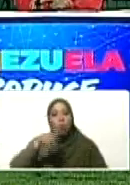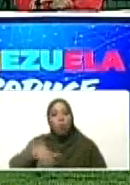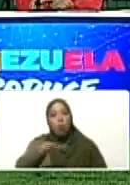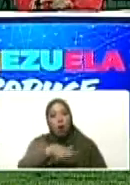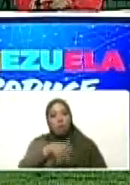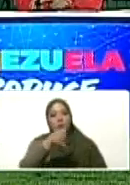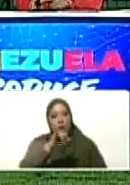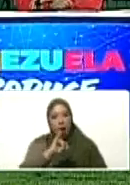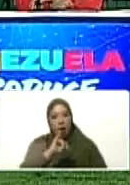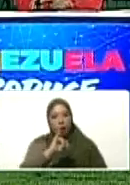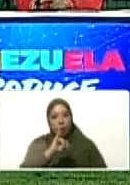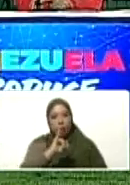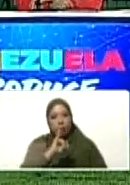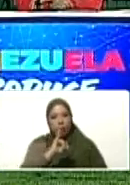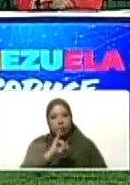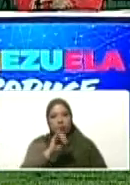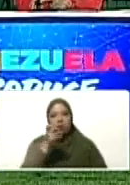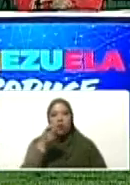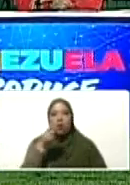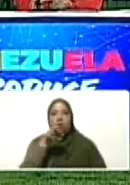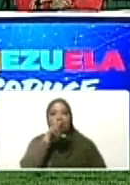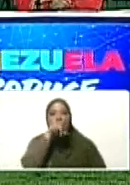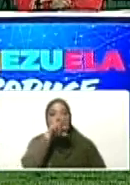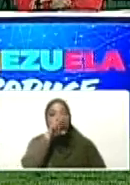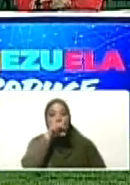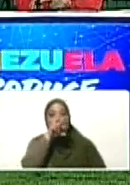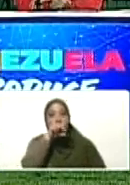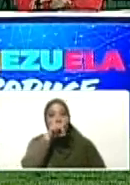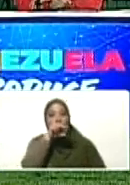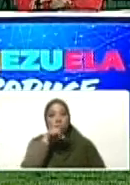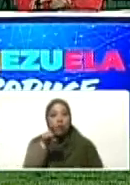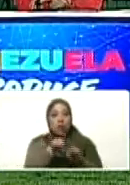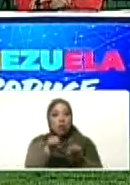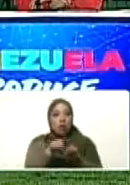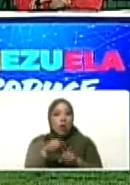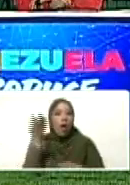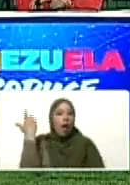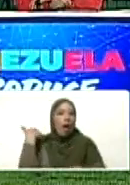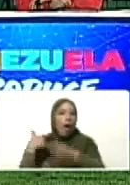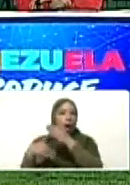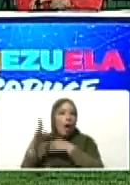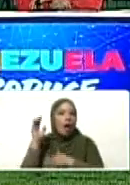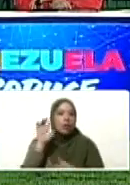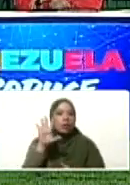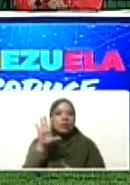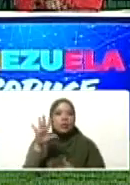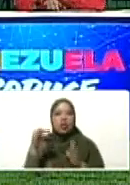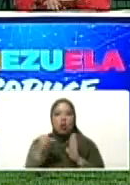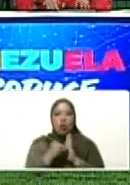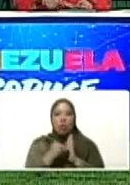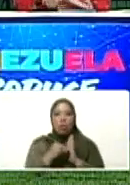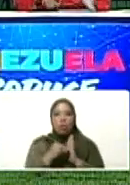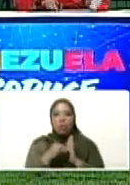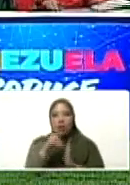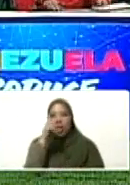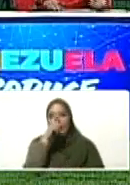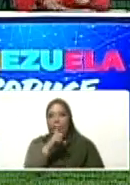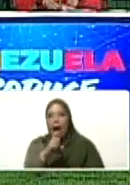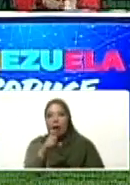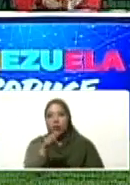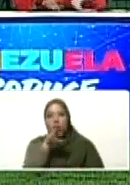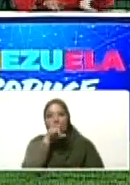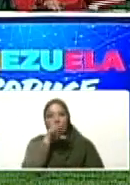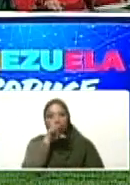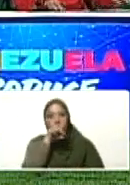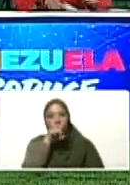pueblos cariña, que hablan la lengua original caribe de hace 5.000 años. Son pueblos tradicionales,